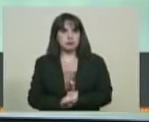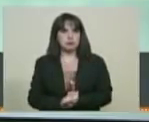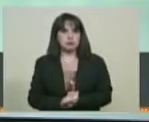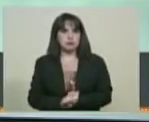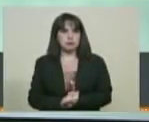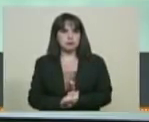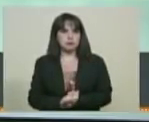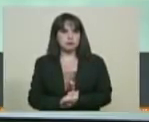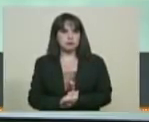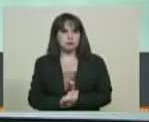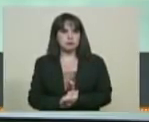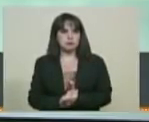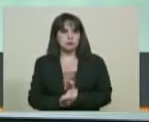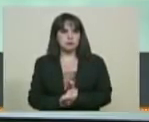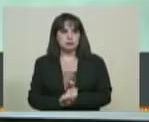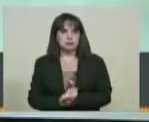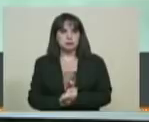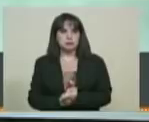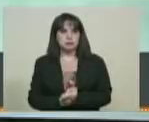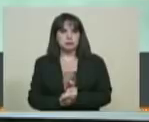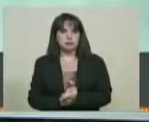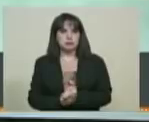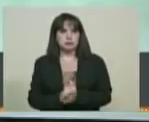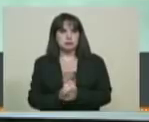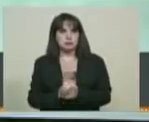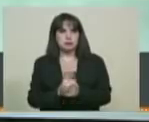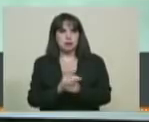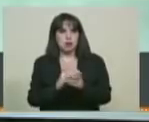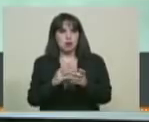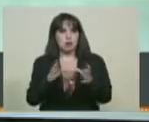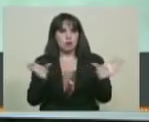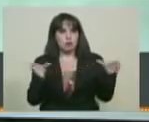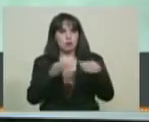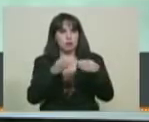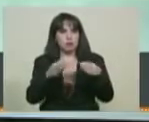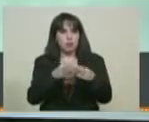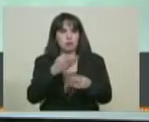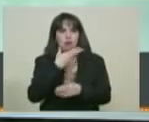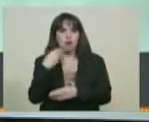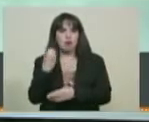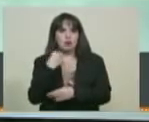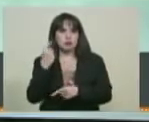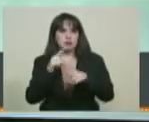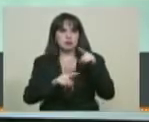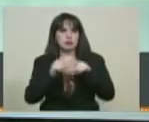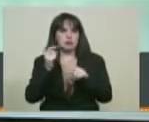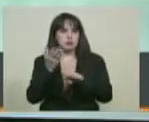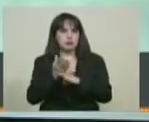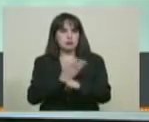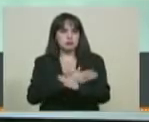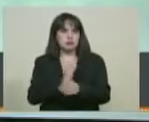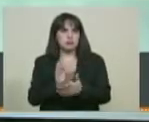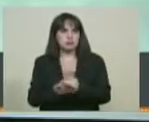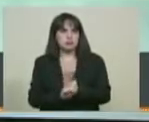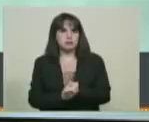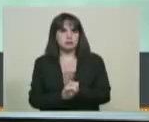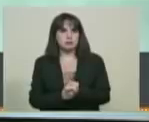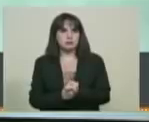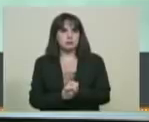Una clase obrera renovada, rejuvenecida. Les entrego esa tarea.